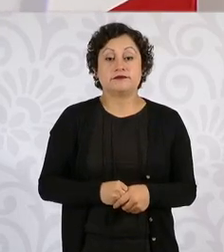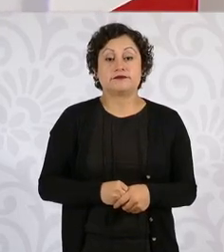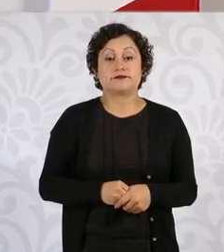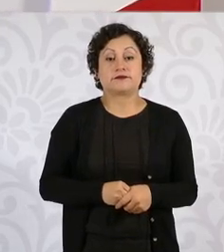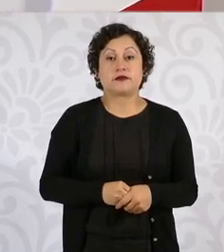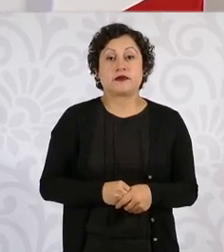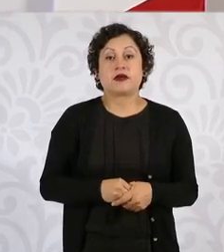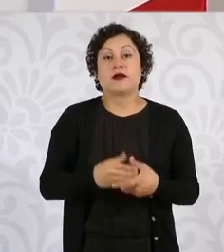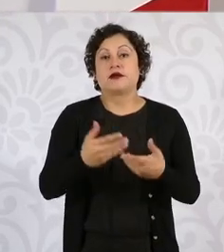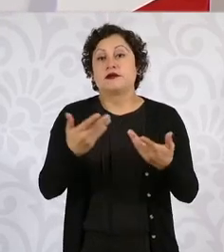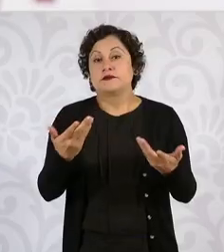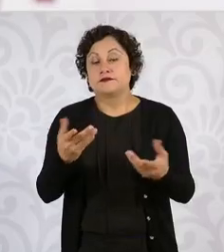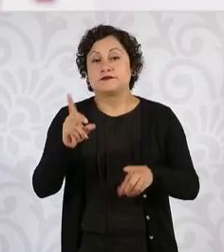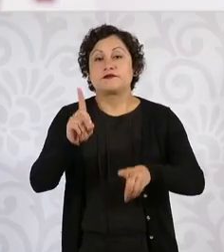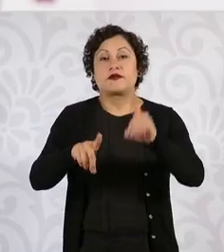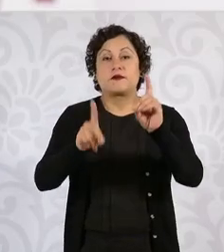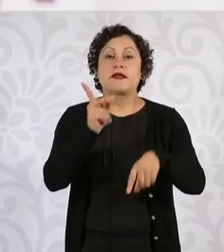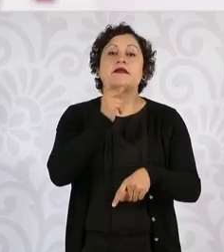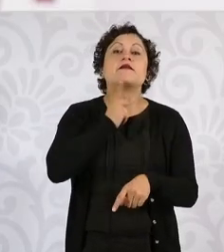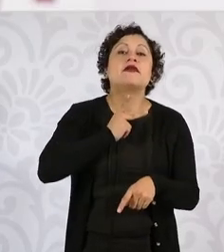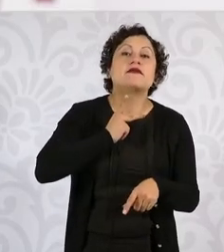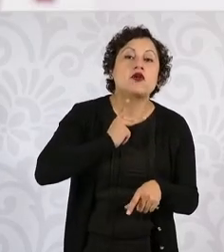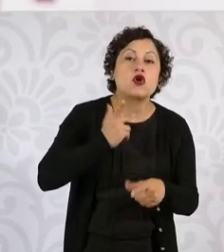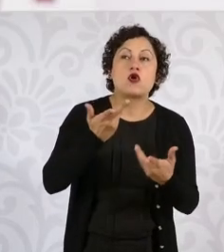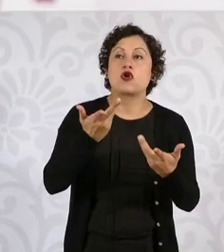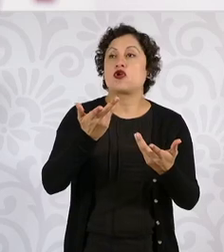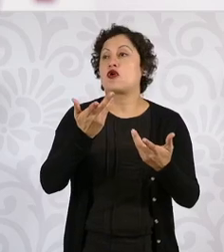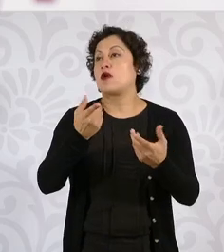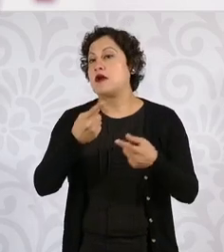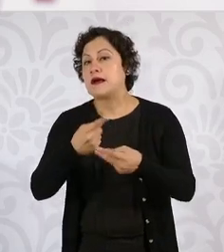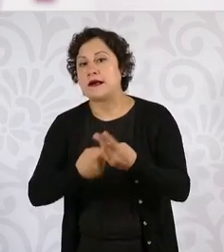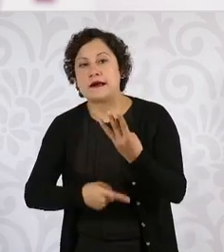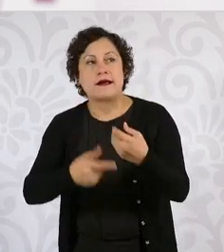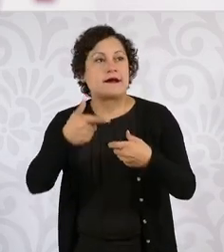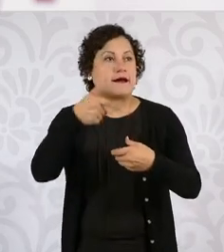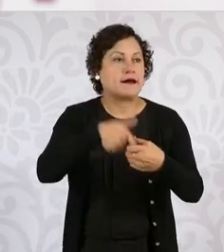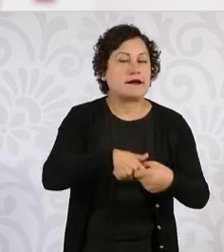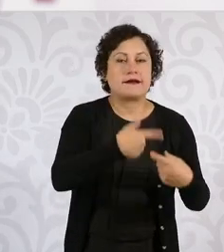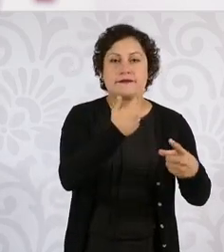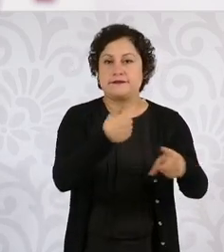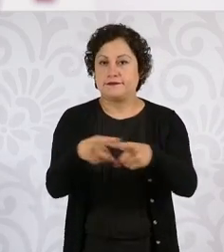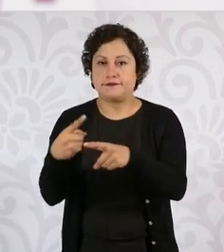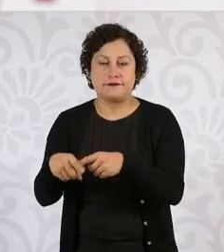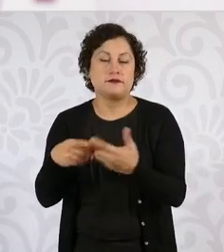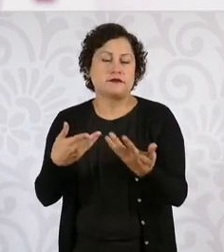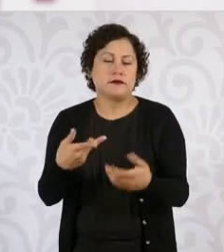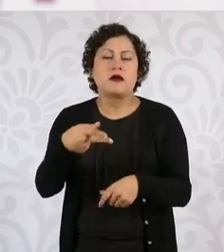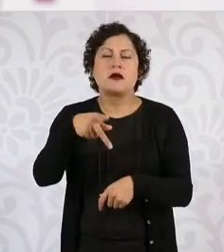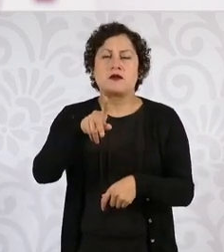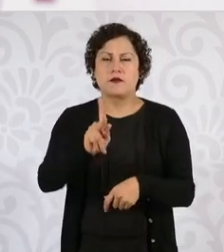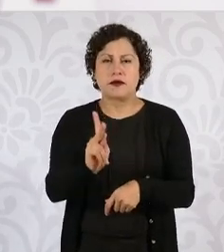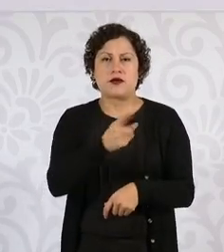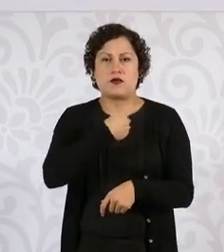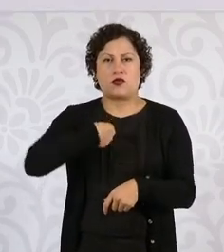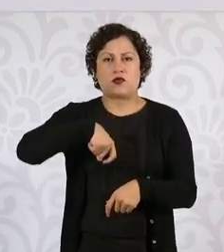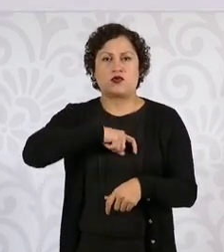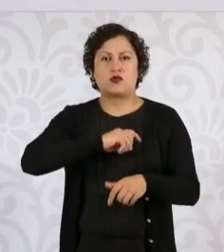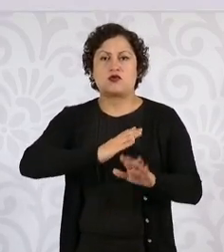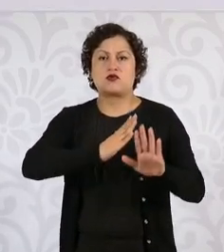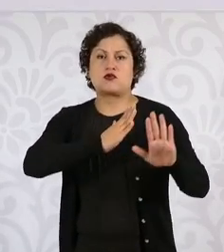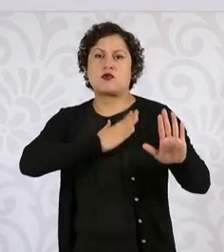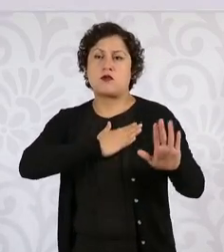del precio de los combustibles, de muchos temas está definido el precio. Pero nuestro compromiso es que no aumente, que no va a haber gasolinazos,